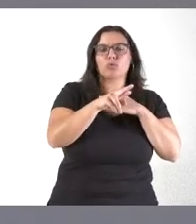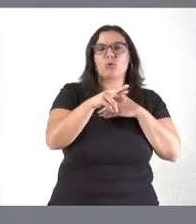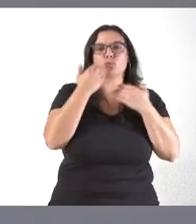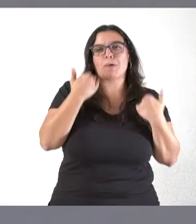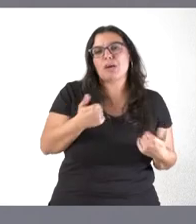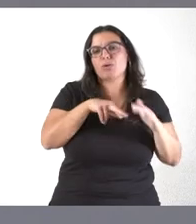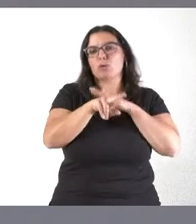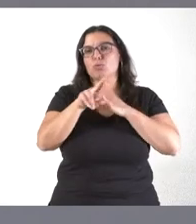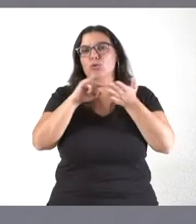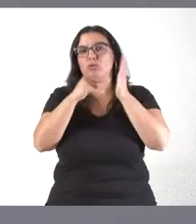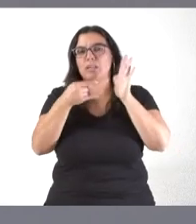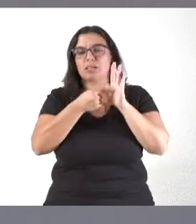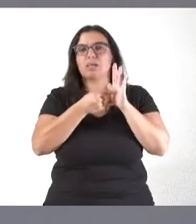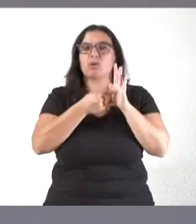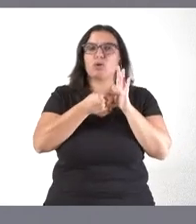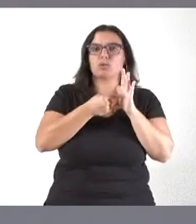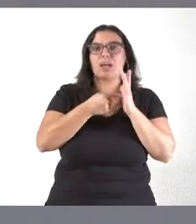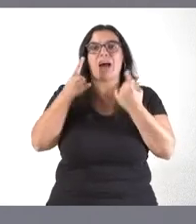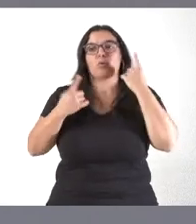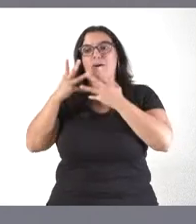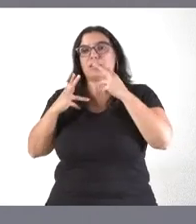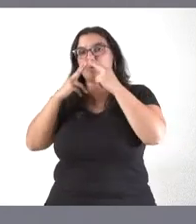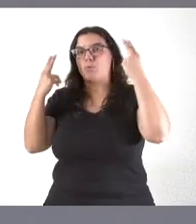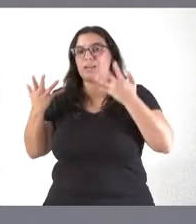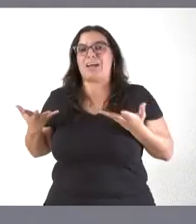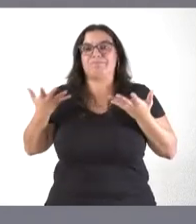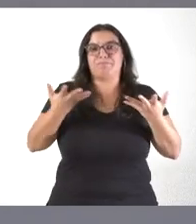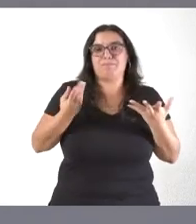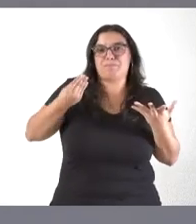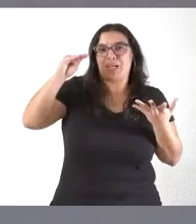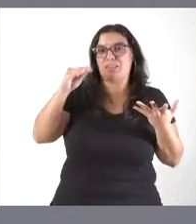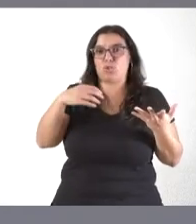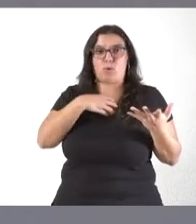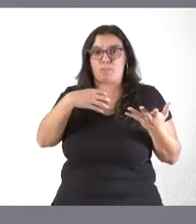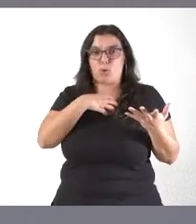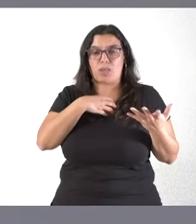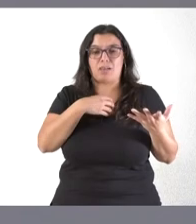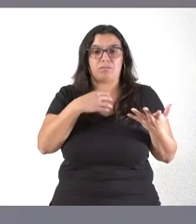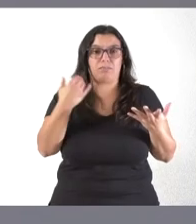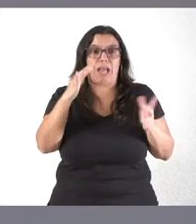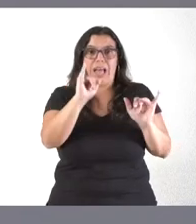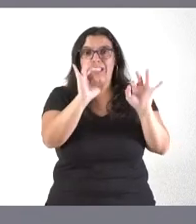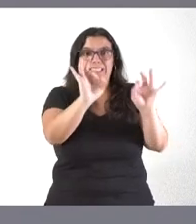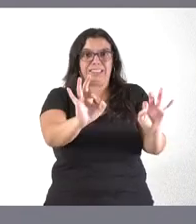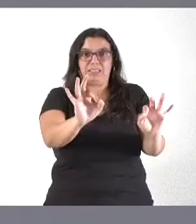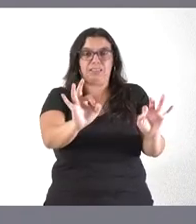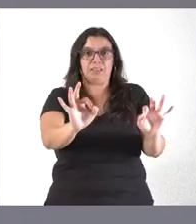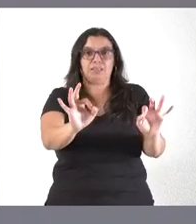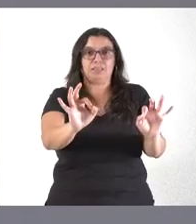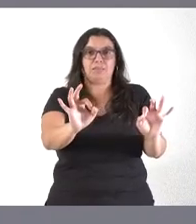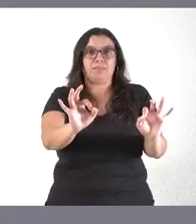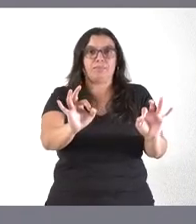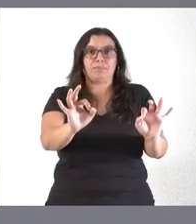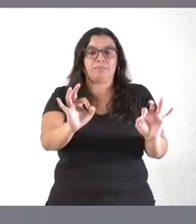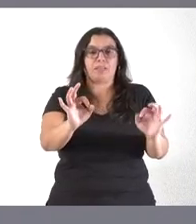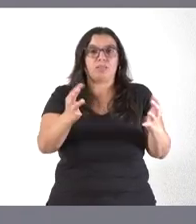había alguna administración pública que no podía poner recursos adicionales a los asistentes hasta